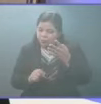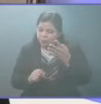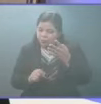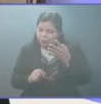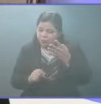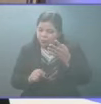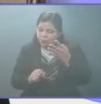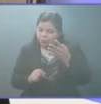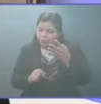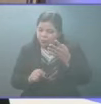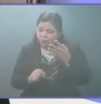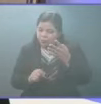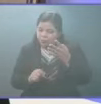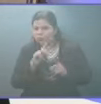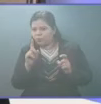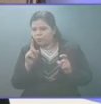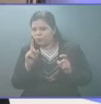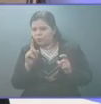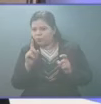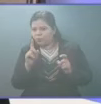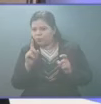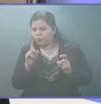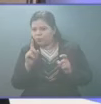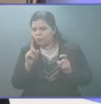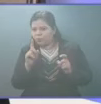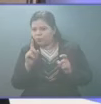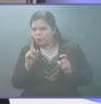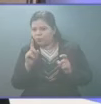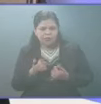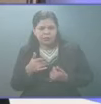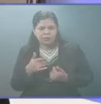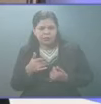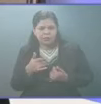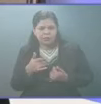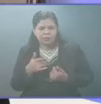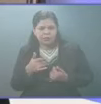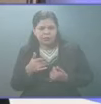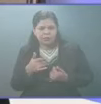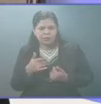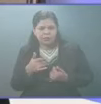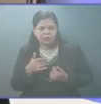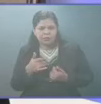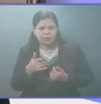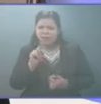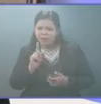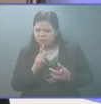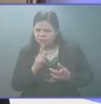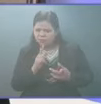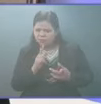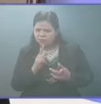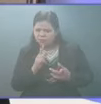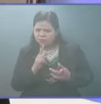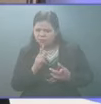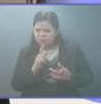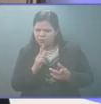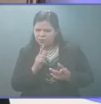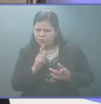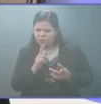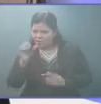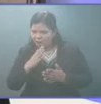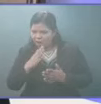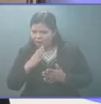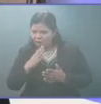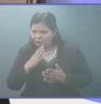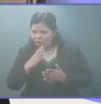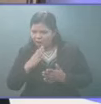están cómo se siente del estado de ánimo, si se siente inútil, si los cambios del envejecimiento lo hacen sentir mal,